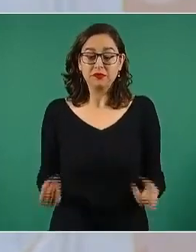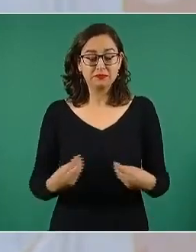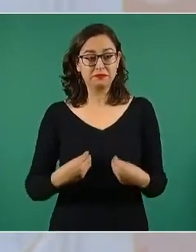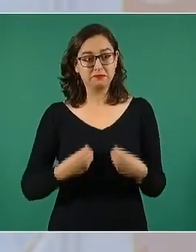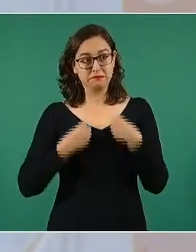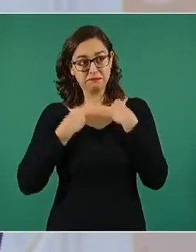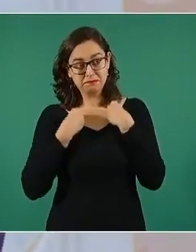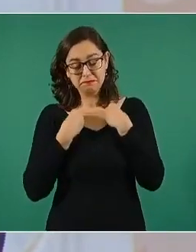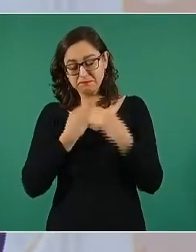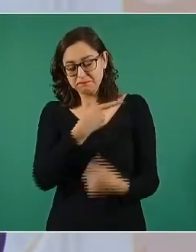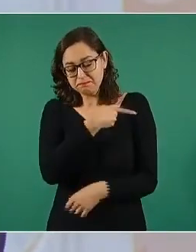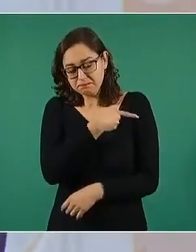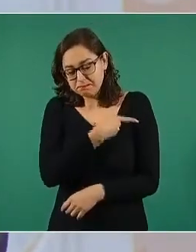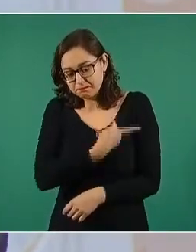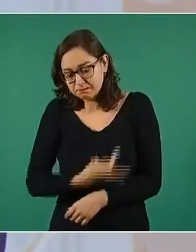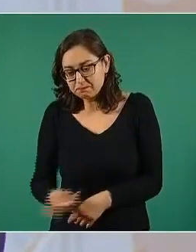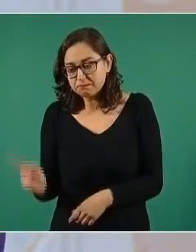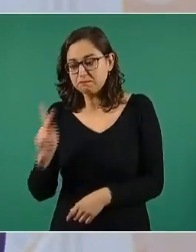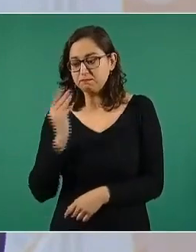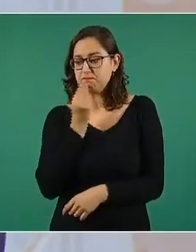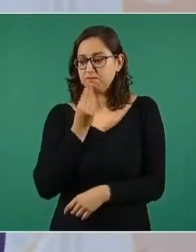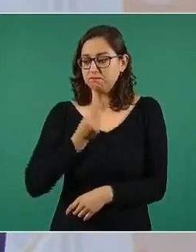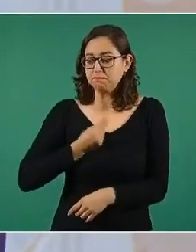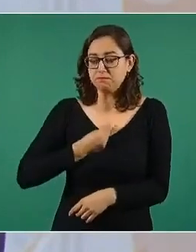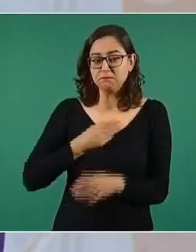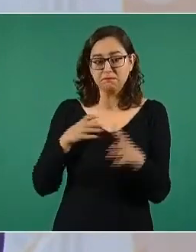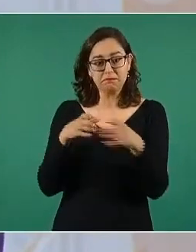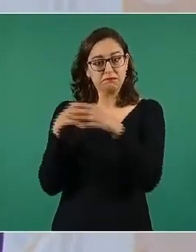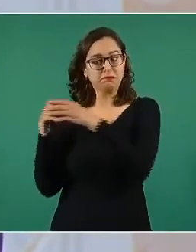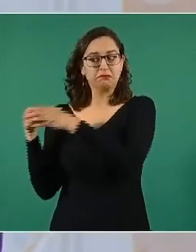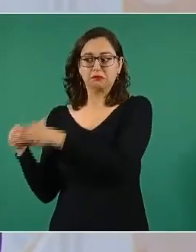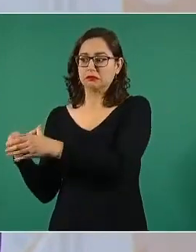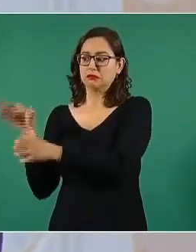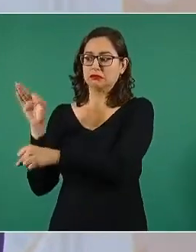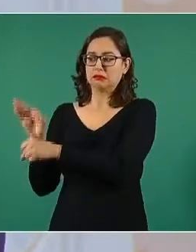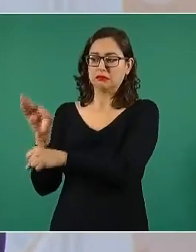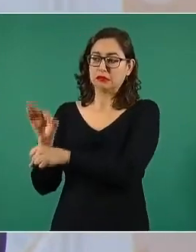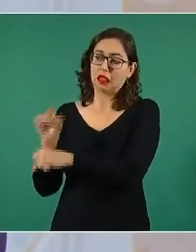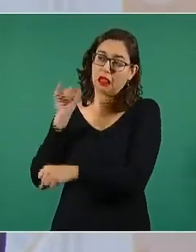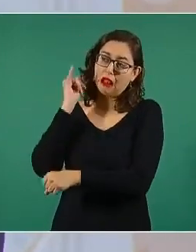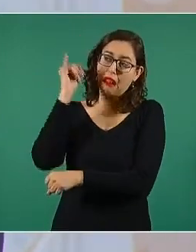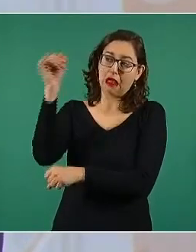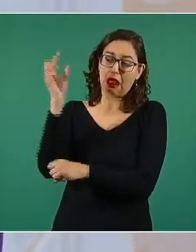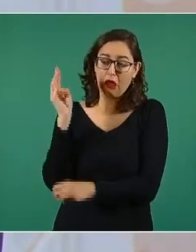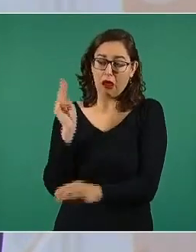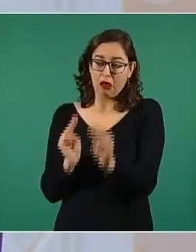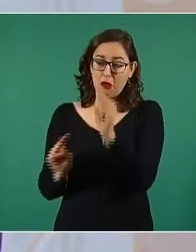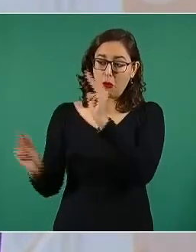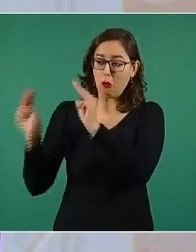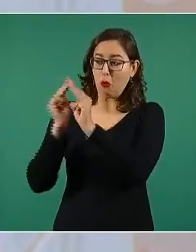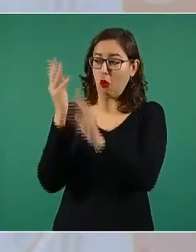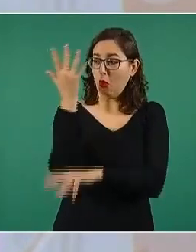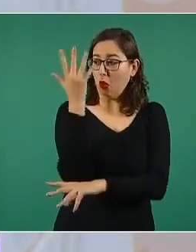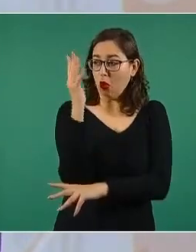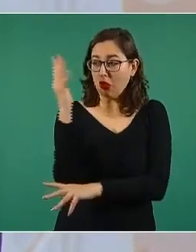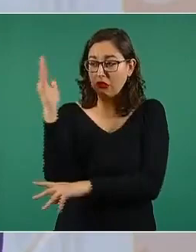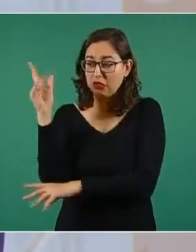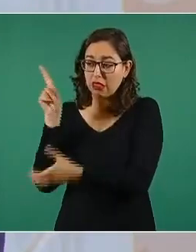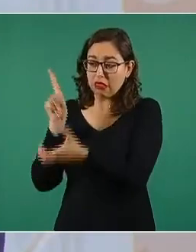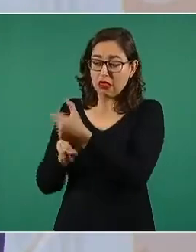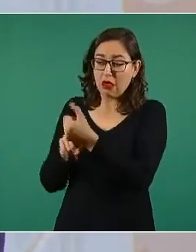sobrevivir en la pobreza, en zonas de refugio, en la sierra, los pantanos o en la